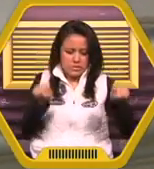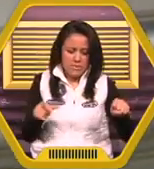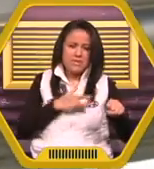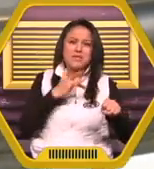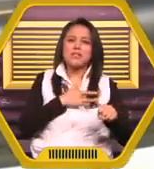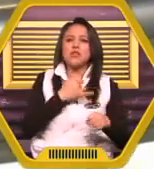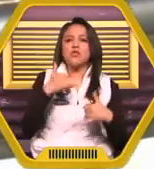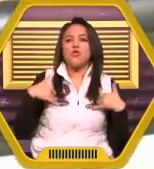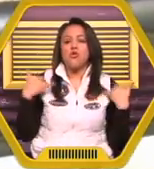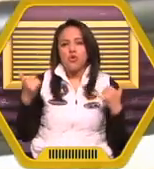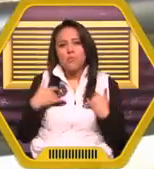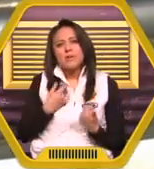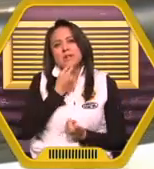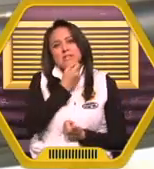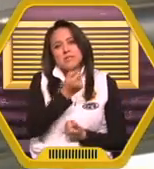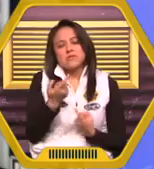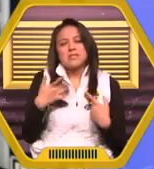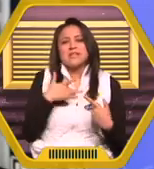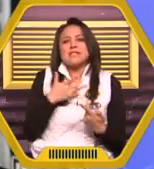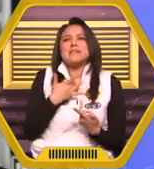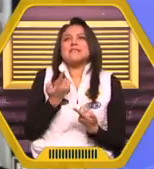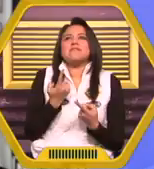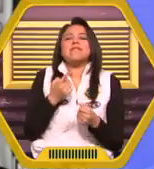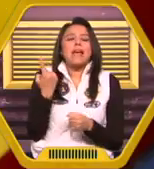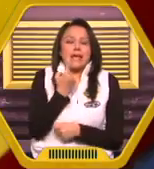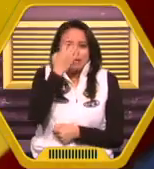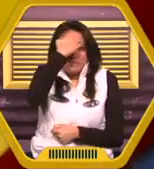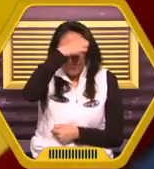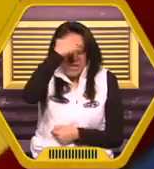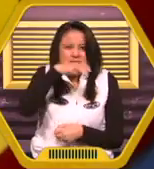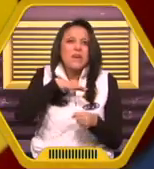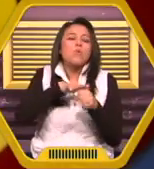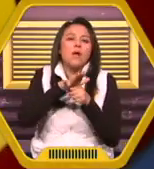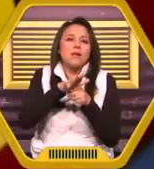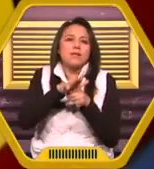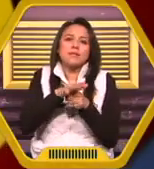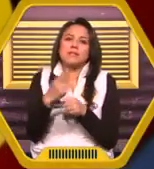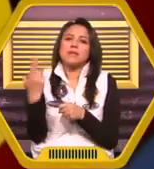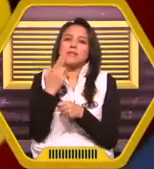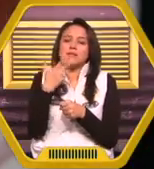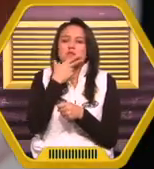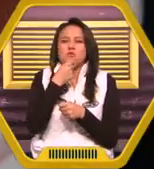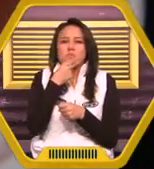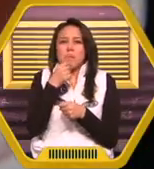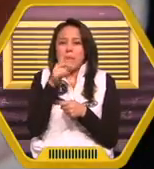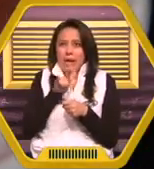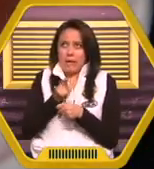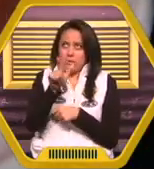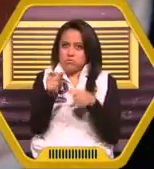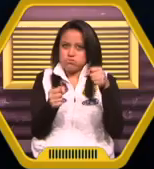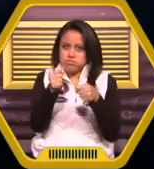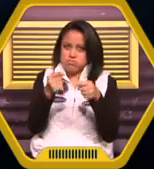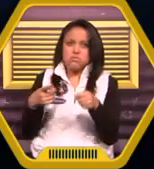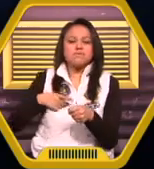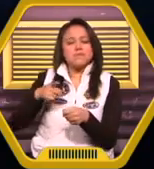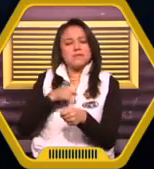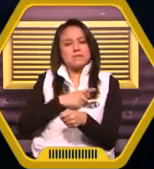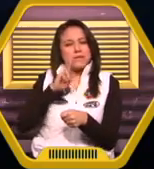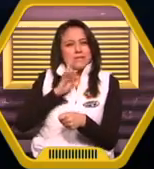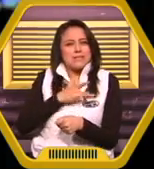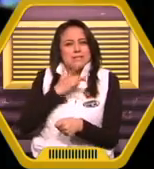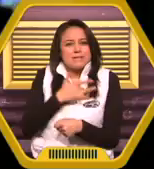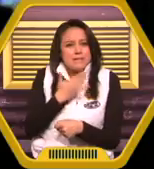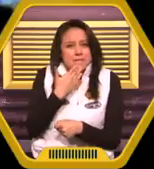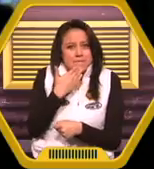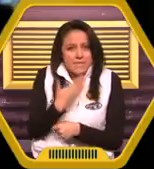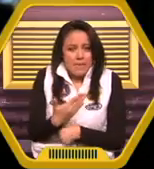los jóvenes a la experiencia de ser piloto. Ser piloto requiere de precisión. Por ello, aquí podrás disfrutar de la experiencia, de la gran